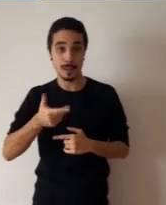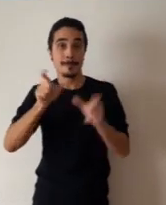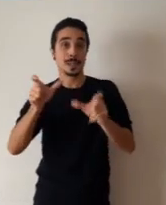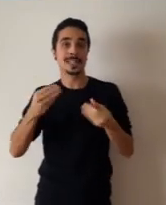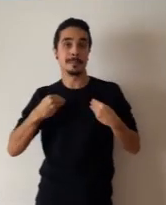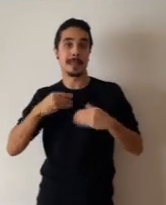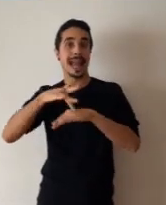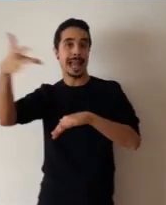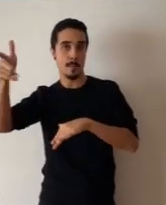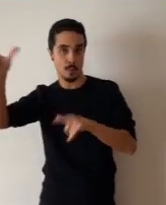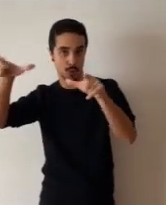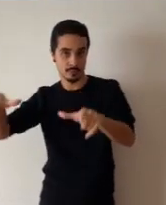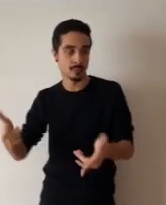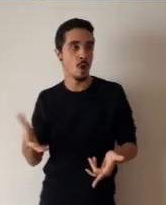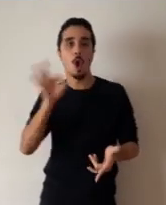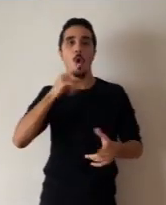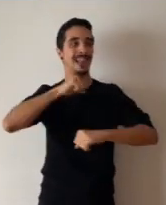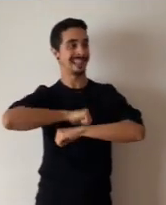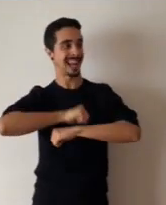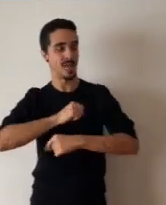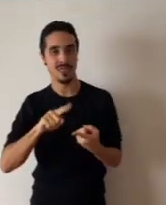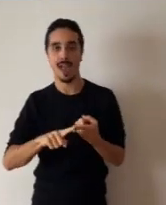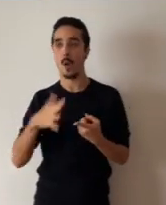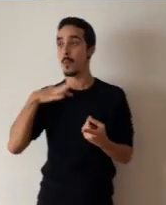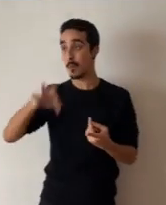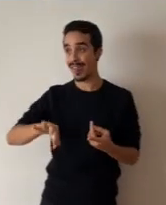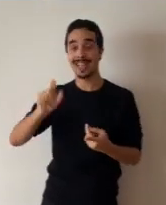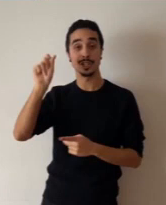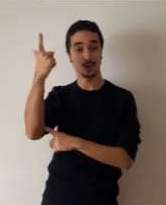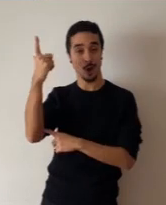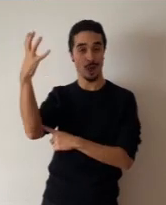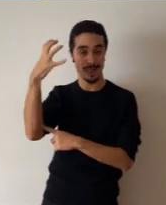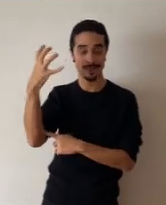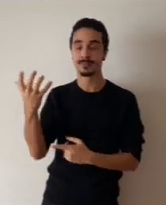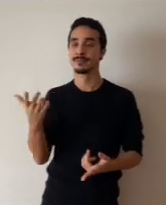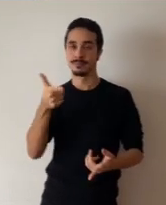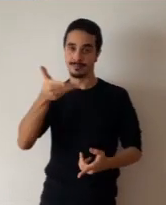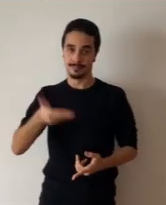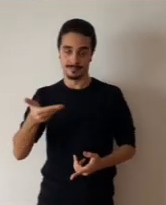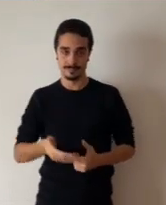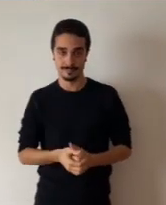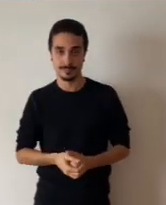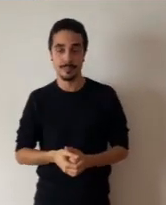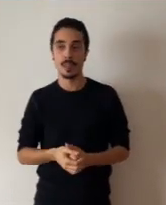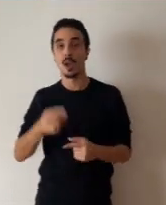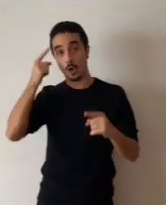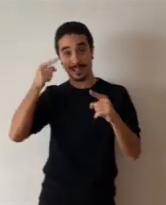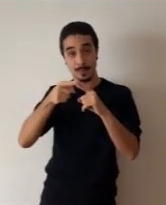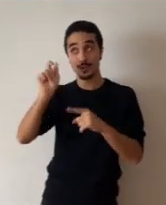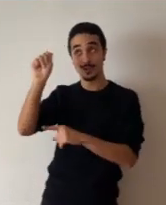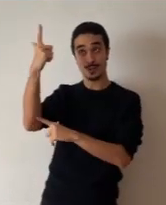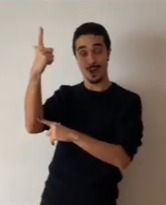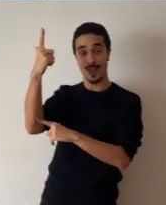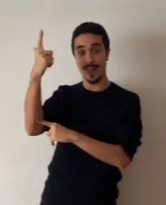hay personas que o viven en el campo, o tienen una terraza, o tienen algún sitio donde poder tomar un rato del sol, para